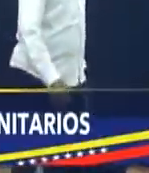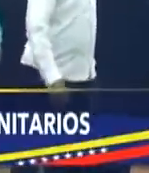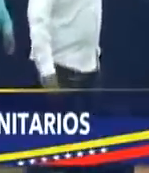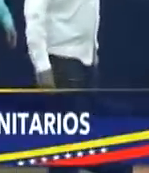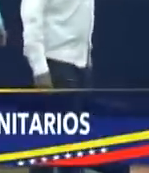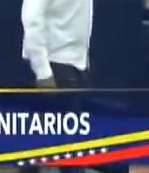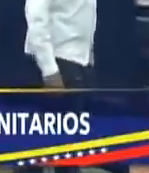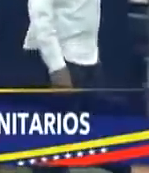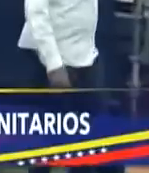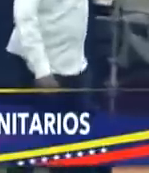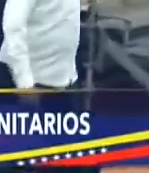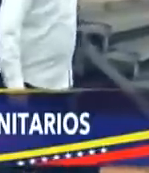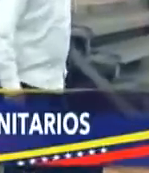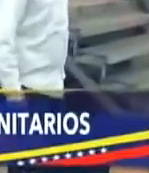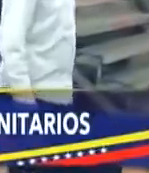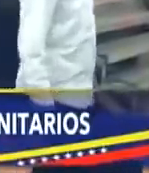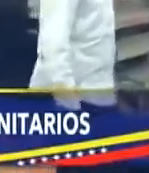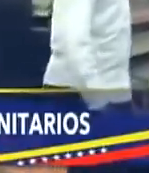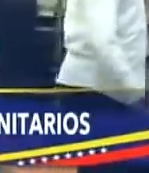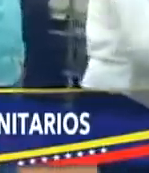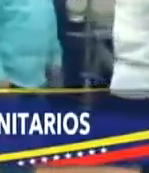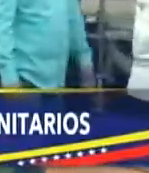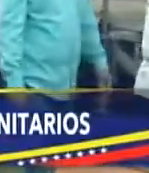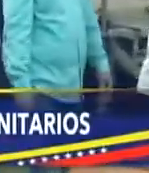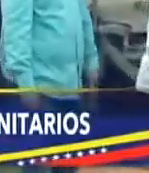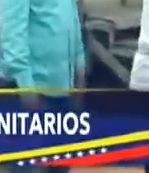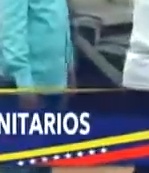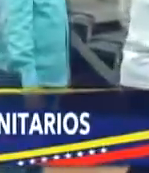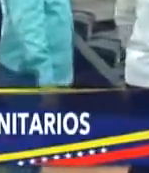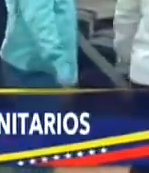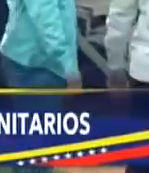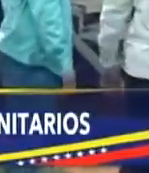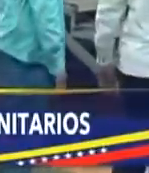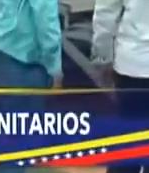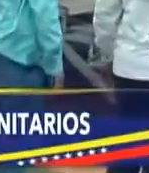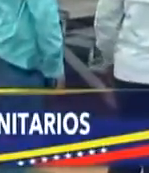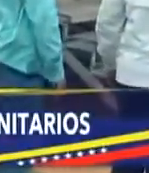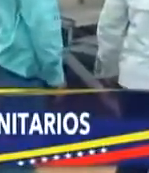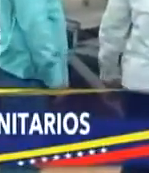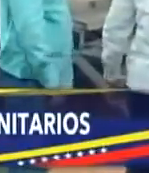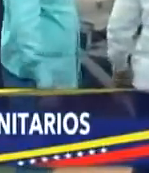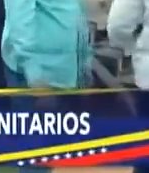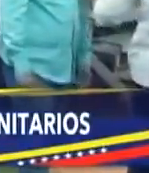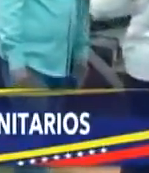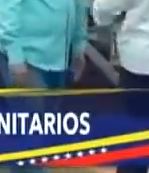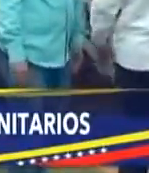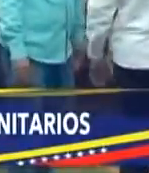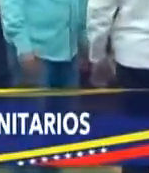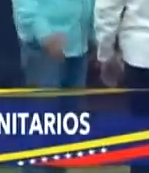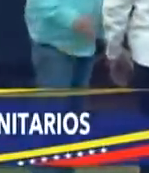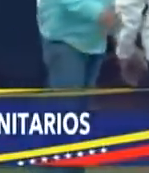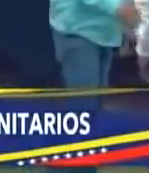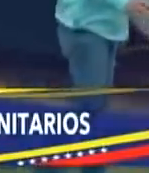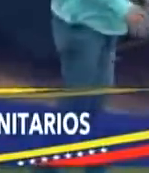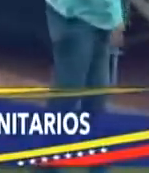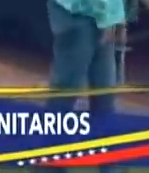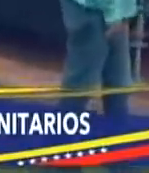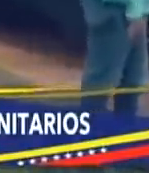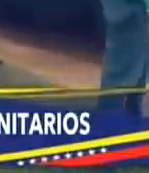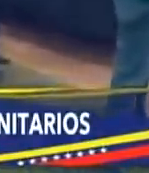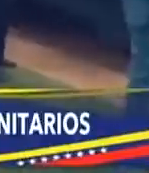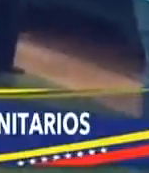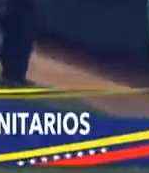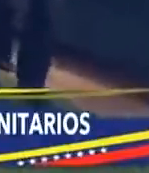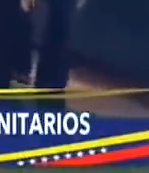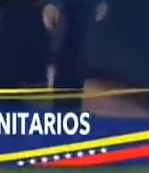García Carneiro. En contexto, resaltamos que los gobiernos comunitarios han nacido como una iniciativa